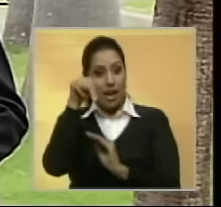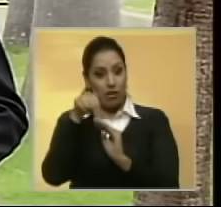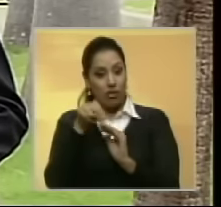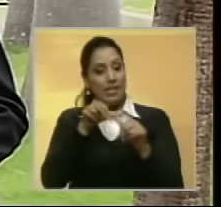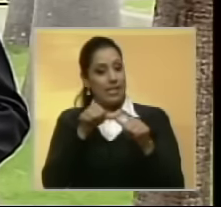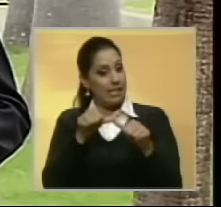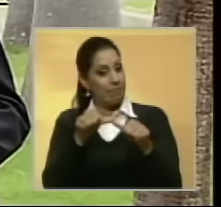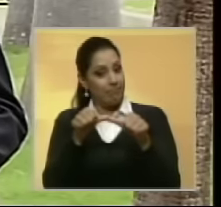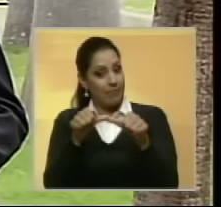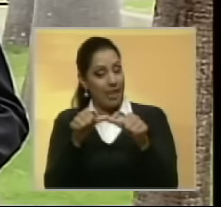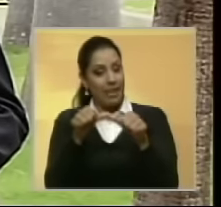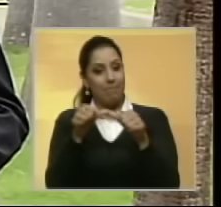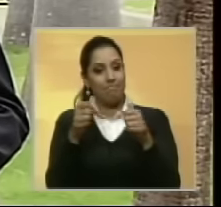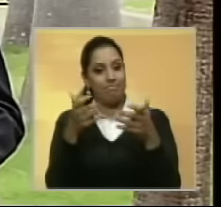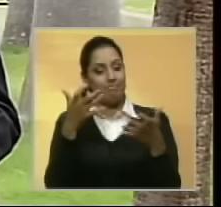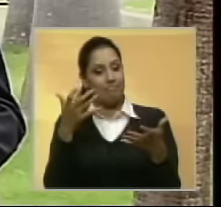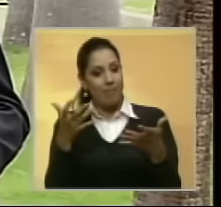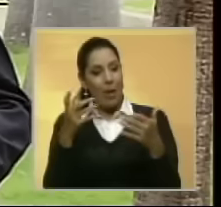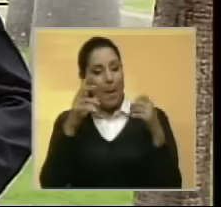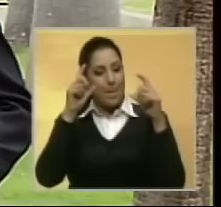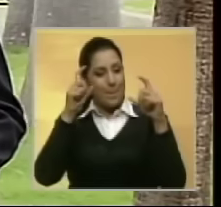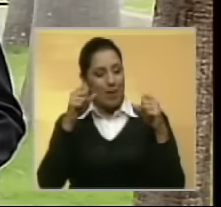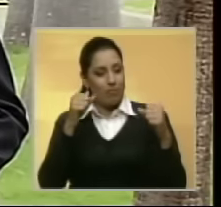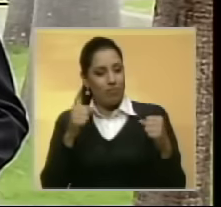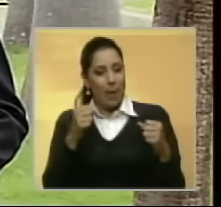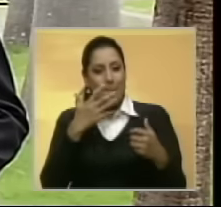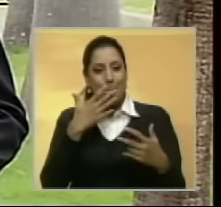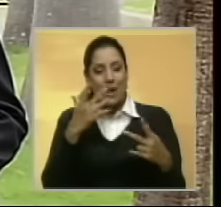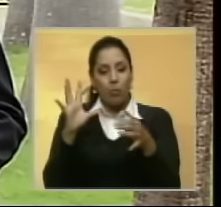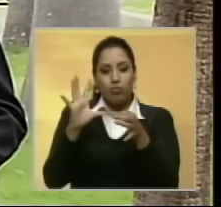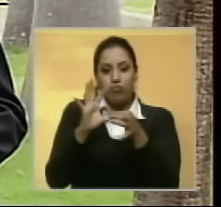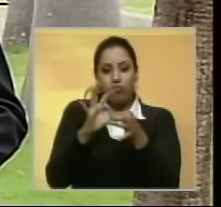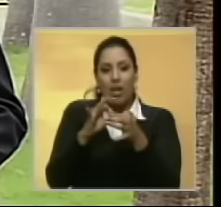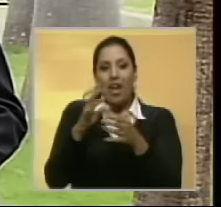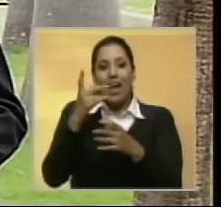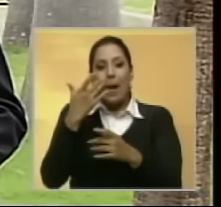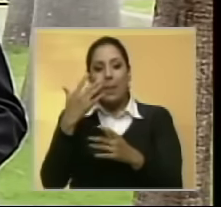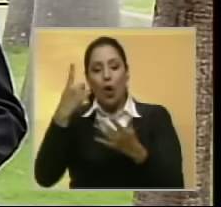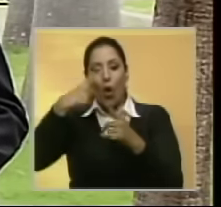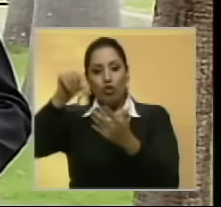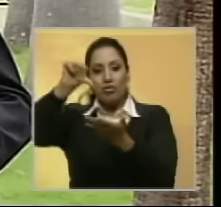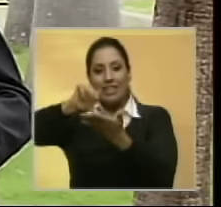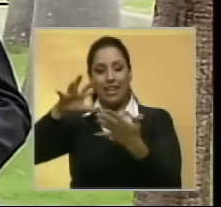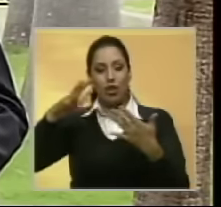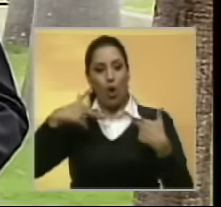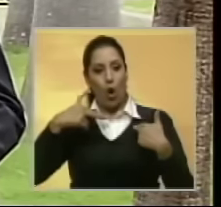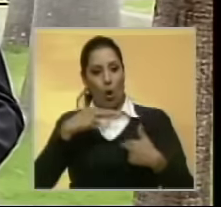va a seguir tratando de formalizar nuevas alianzas con demás centros de salud para que en medio de